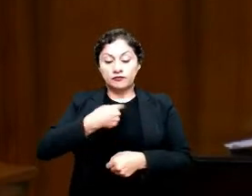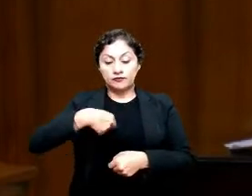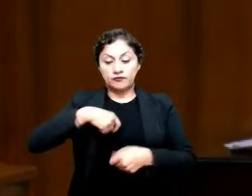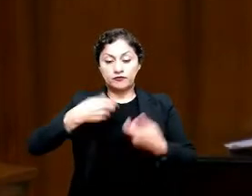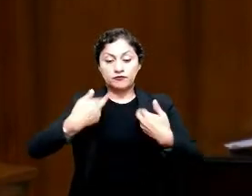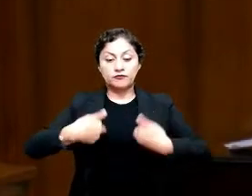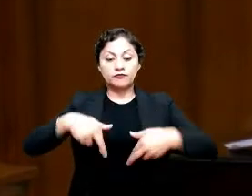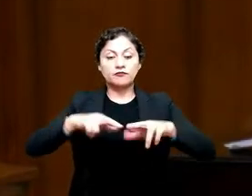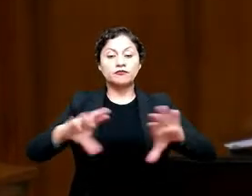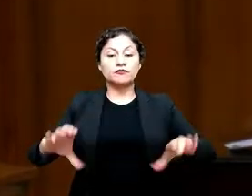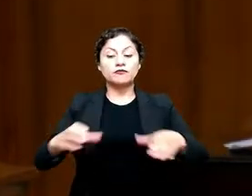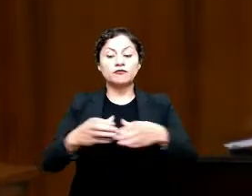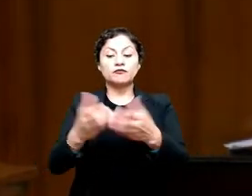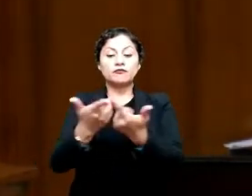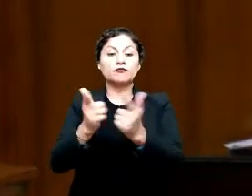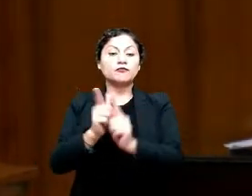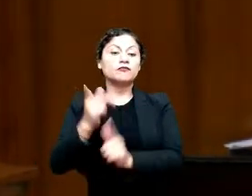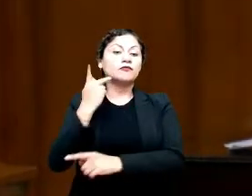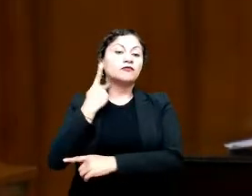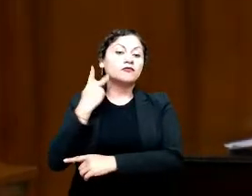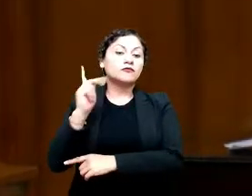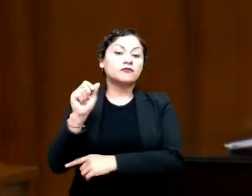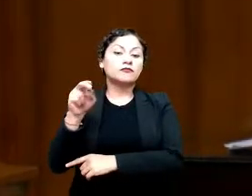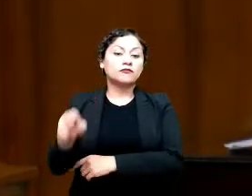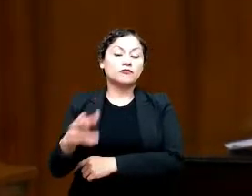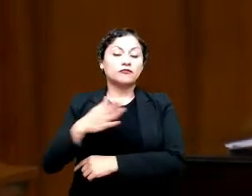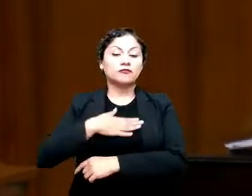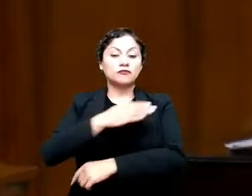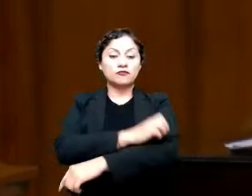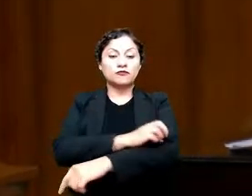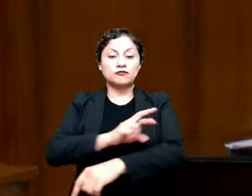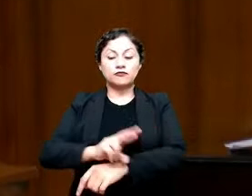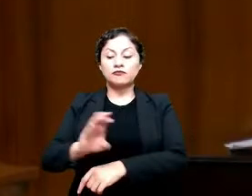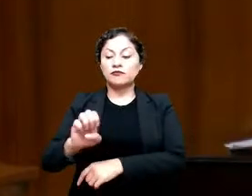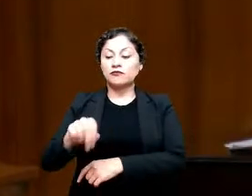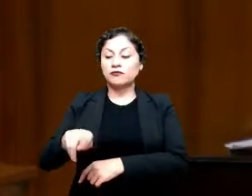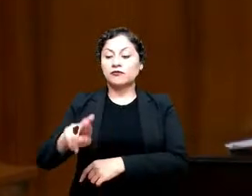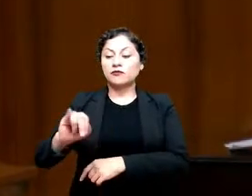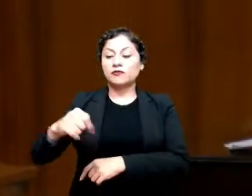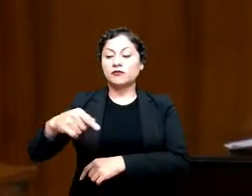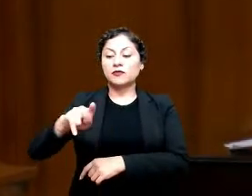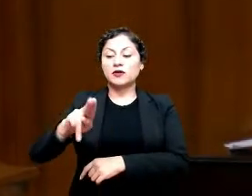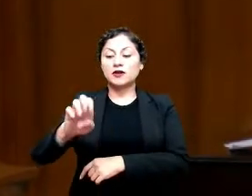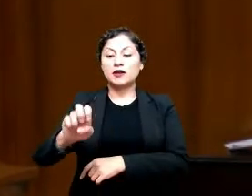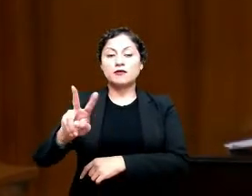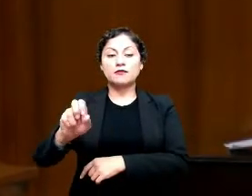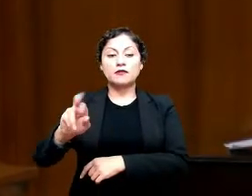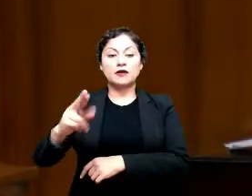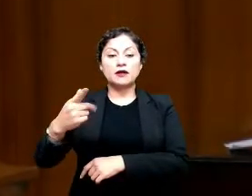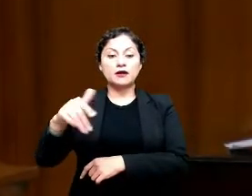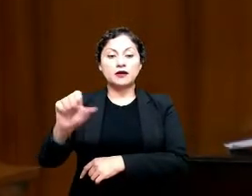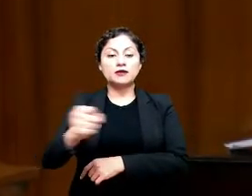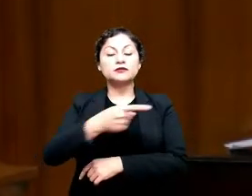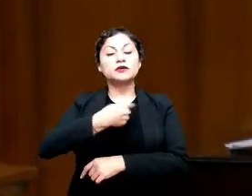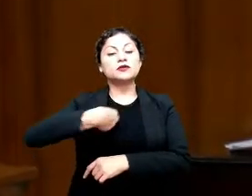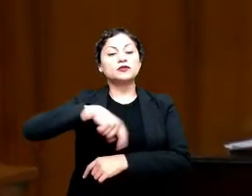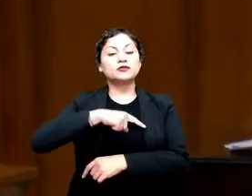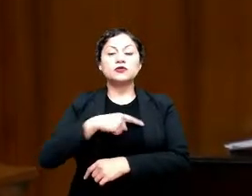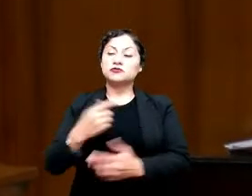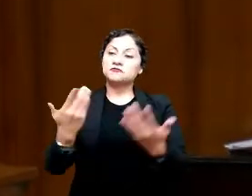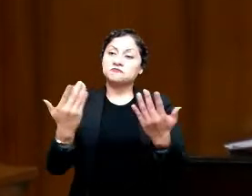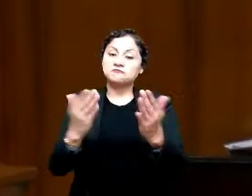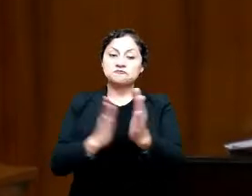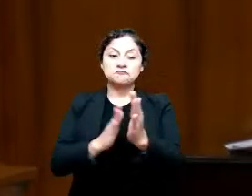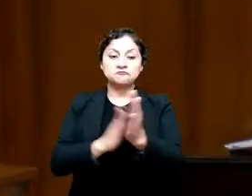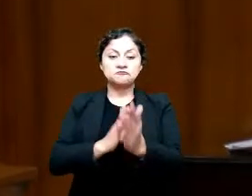Nacional y de mi coordinador Enrique Vargas del Villar, celebramos estos actuares de transparencia